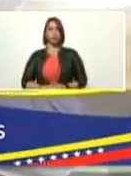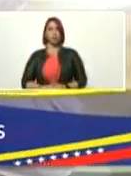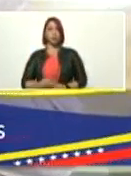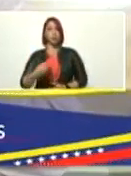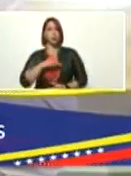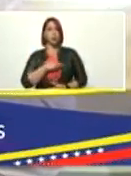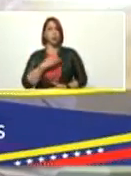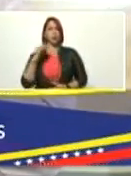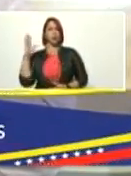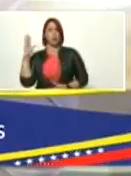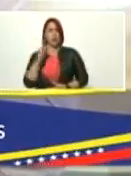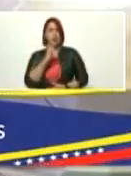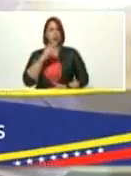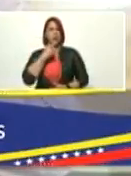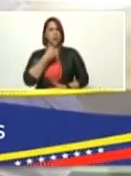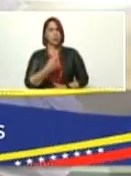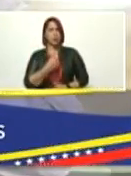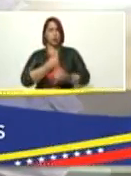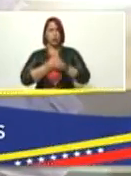Nosotros hemos venido diciendo, queridos